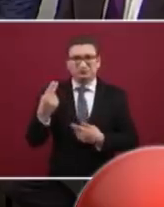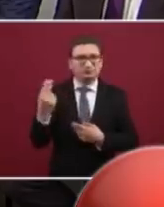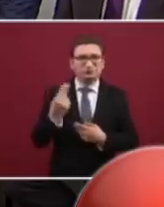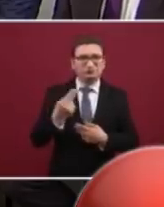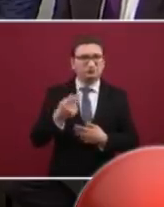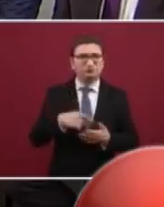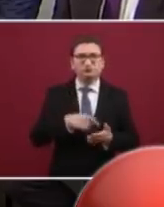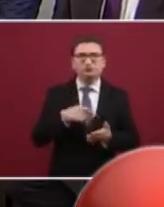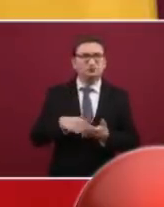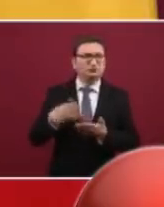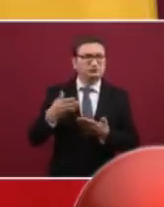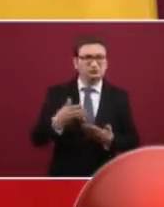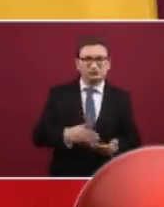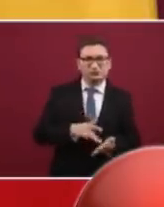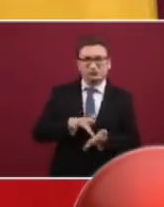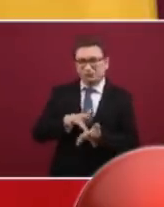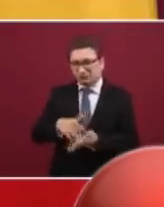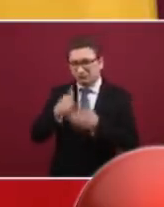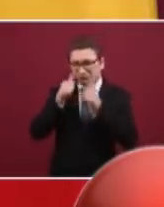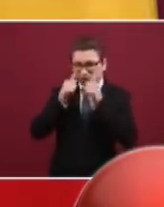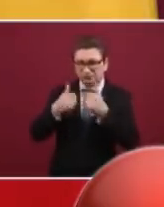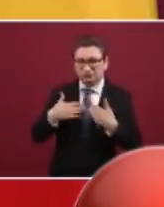necesitaban apoyo, comprensión,